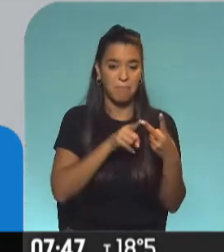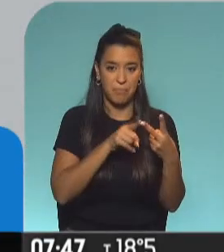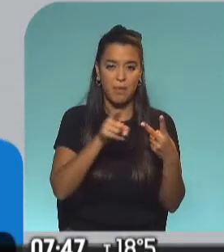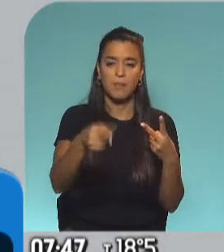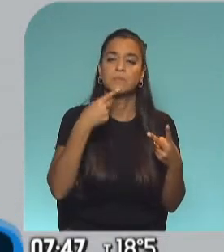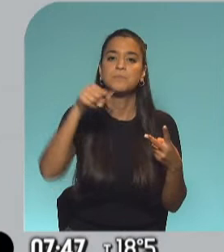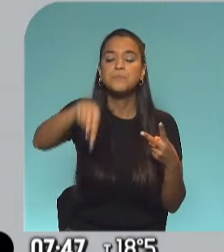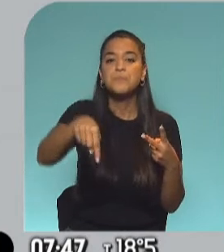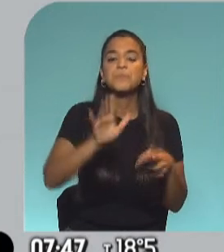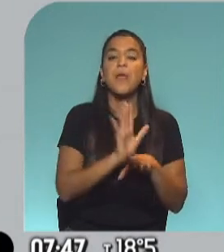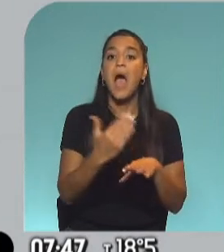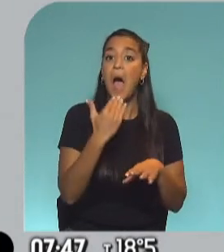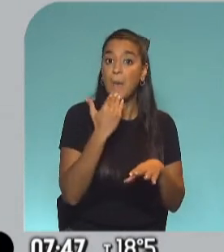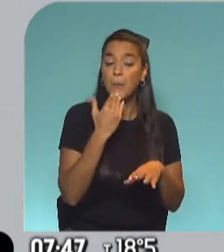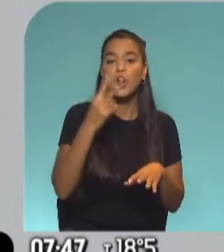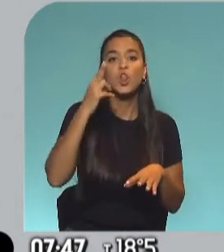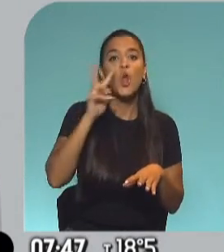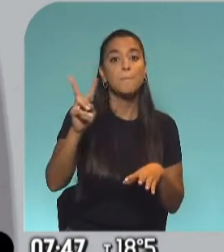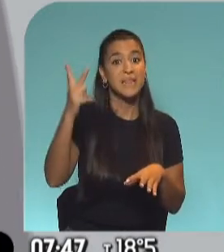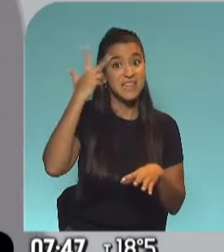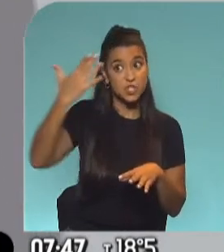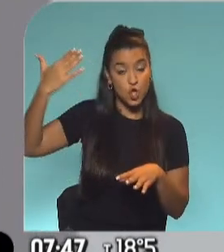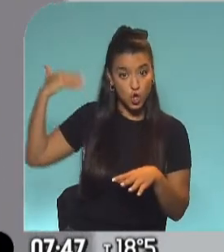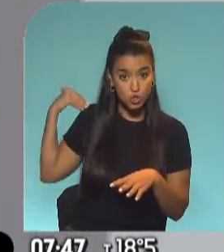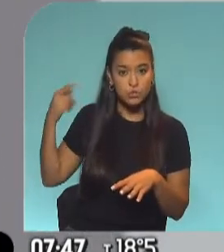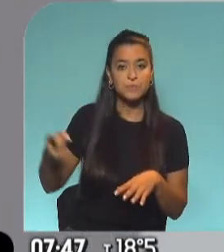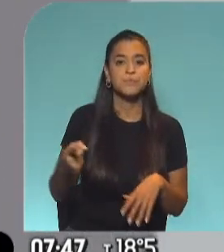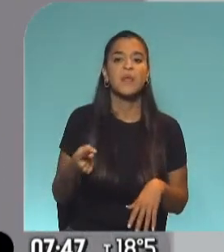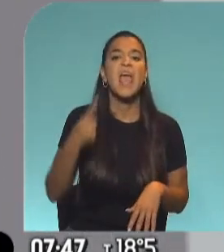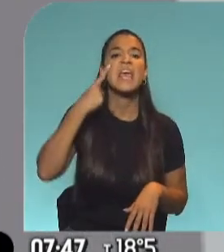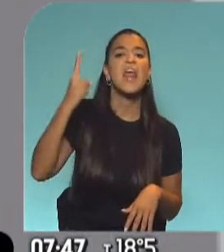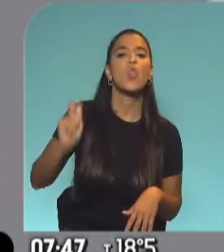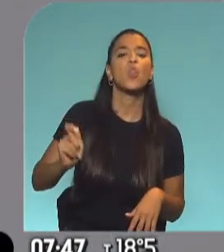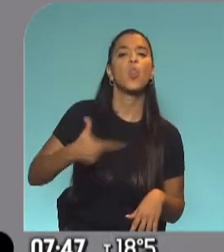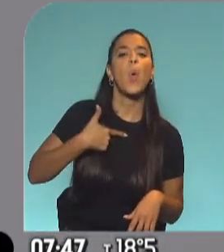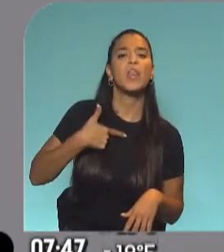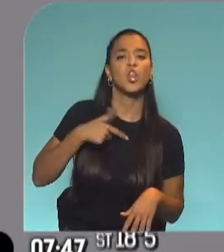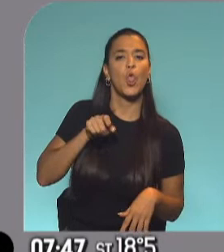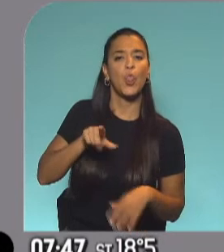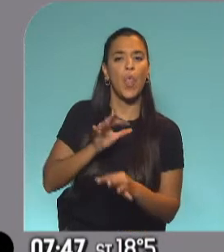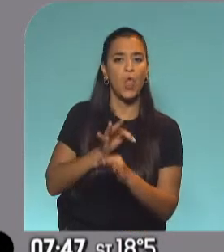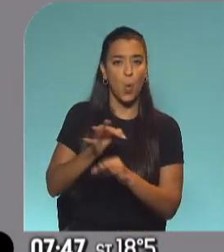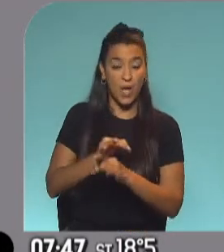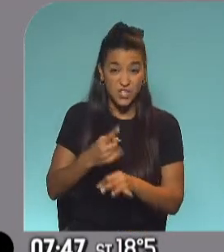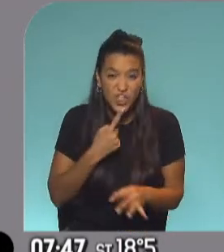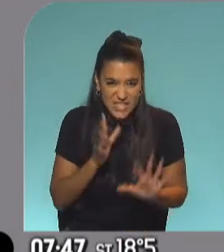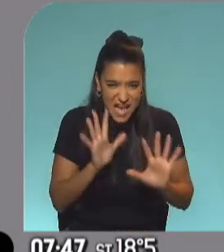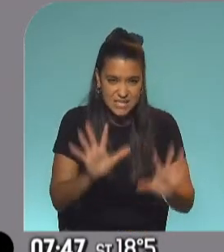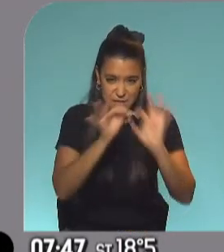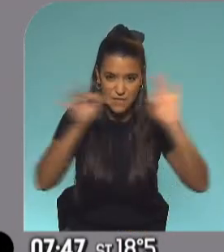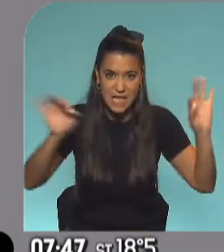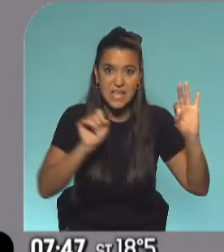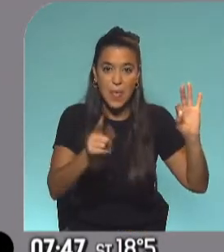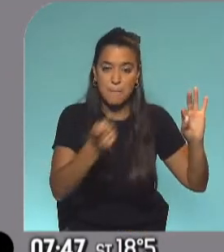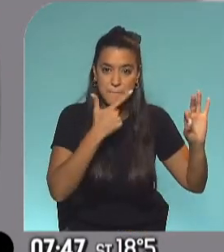esta instancia fue en abril de 2018, se creen los dueños de la educación, decía Mauricio Macri,